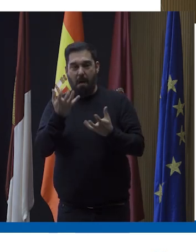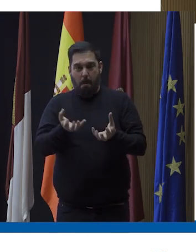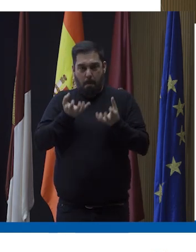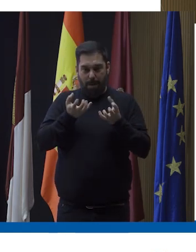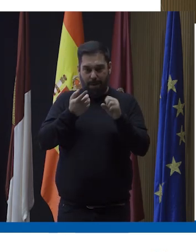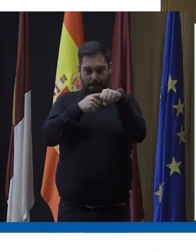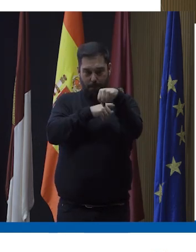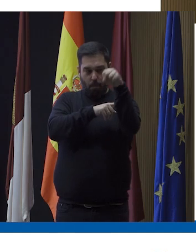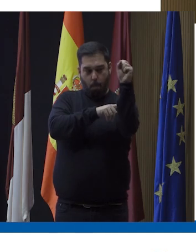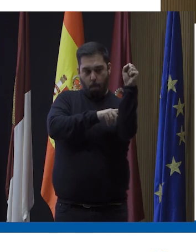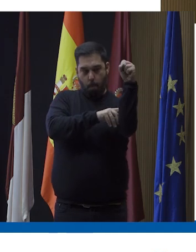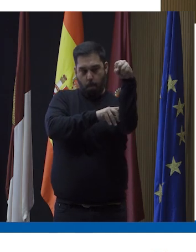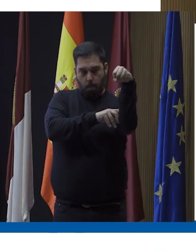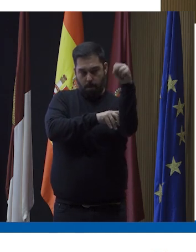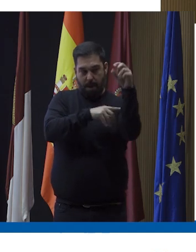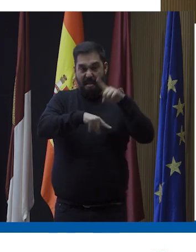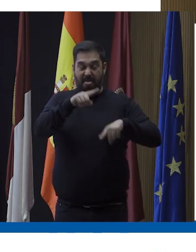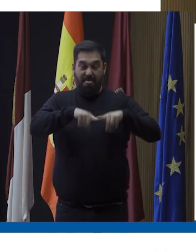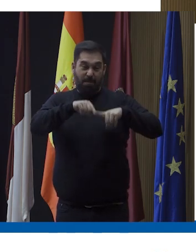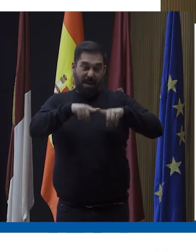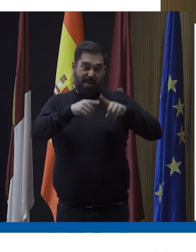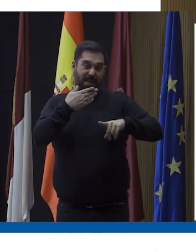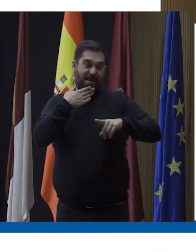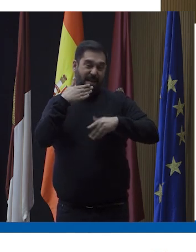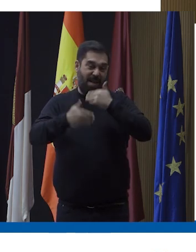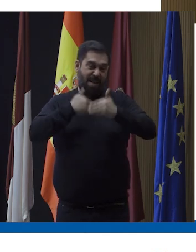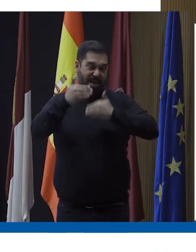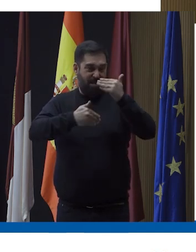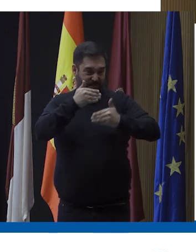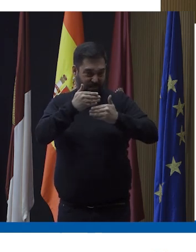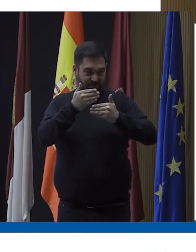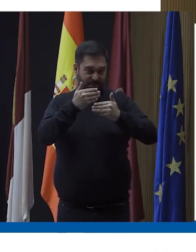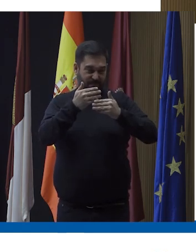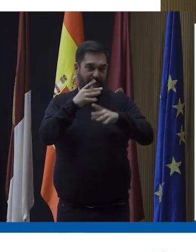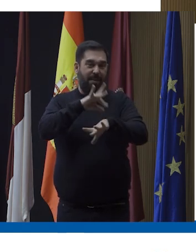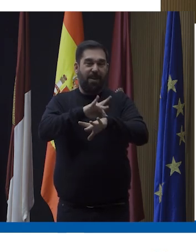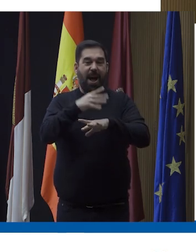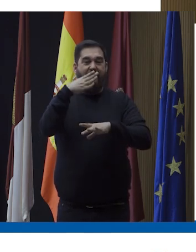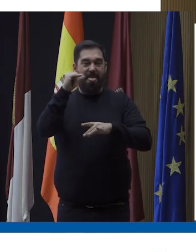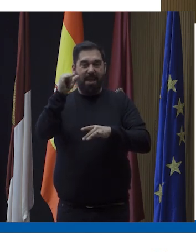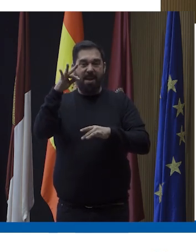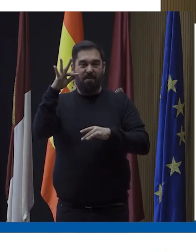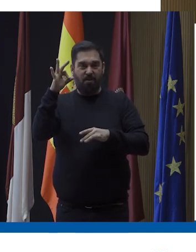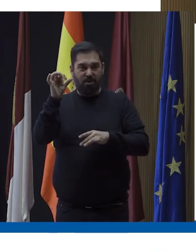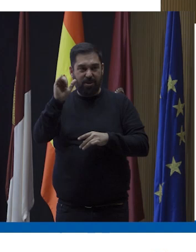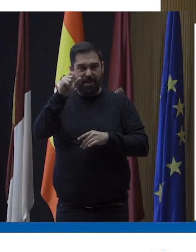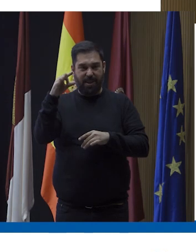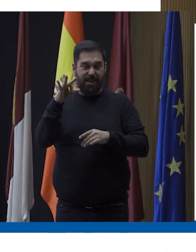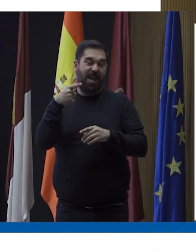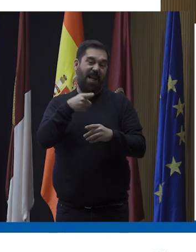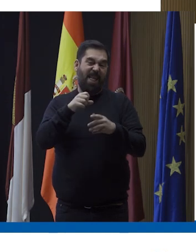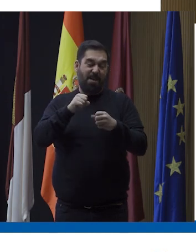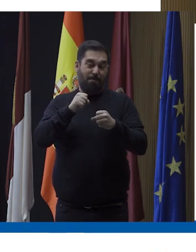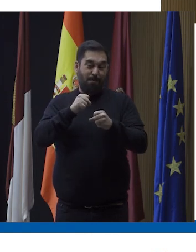curva y tener más curva en la zona dorsal, más cifosis, ¿vale? Y todo esto hace también que esas presiones se